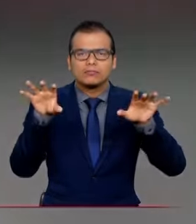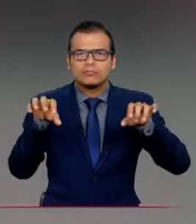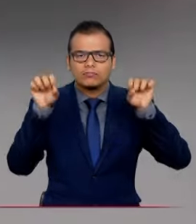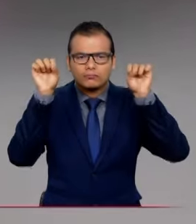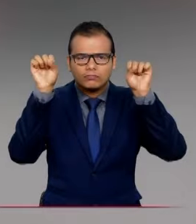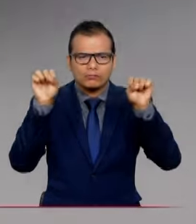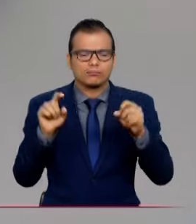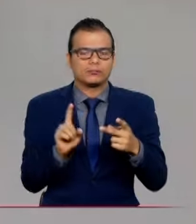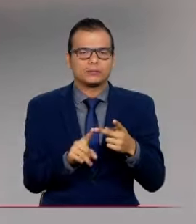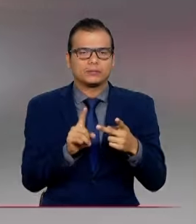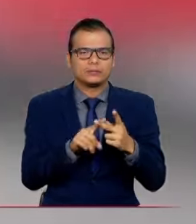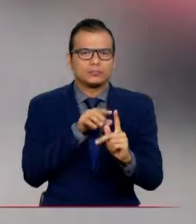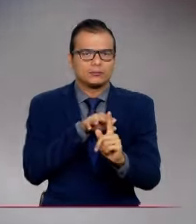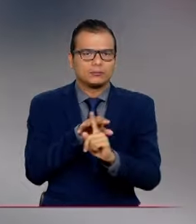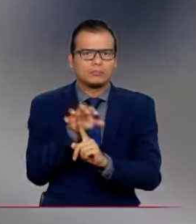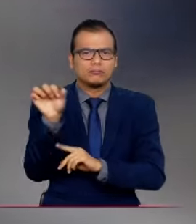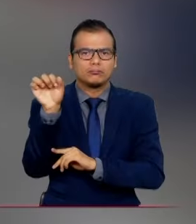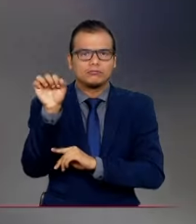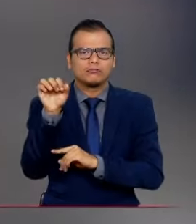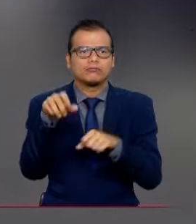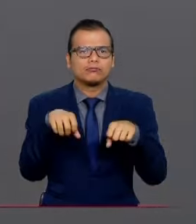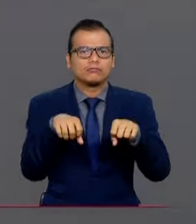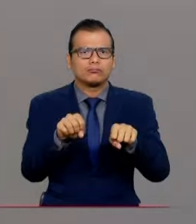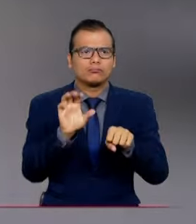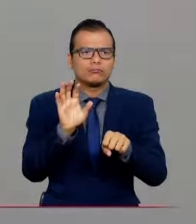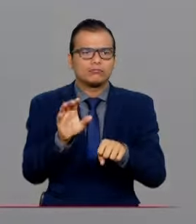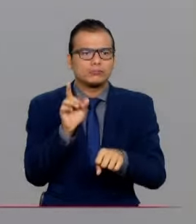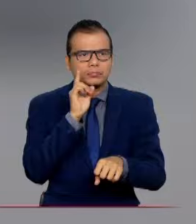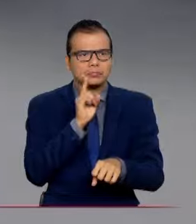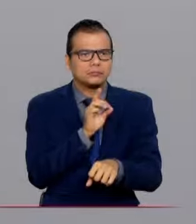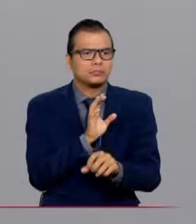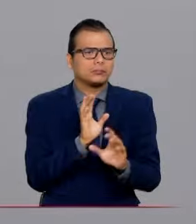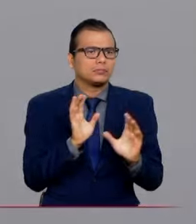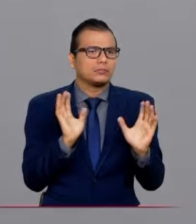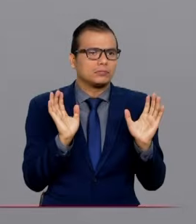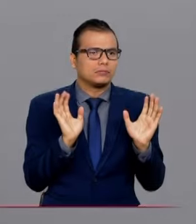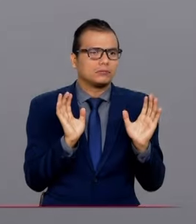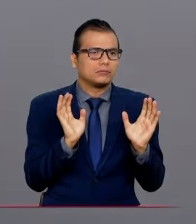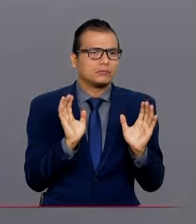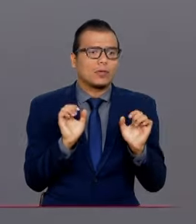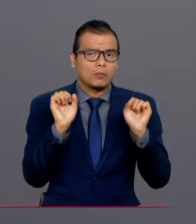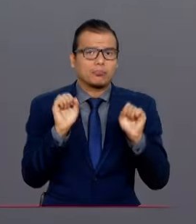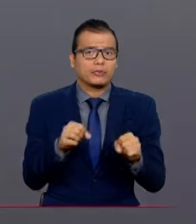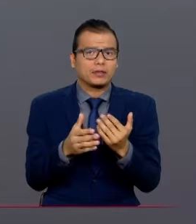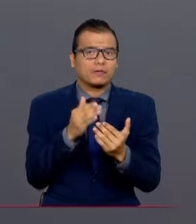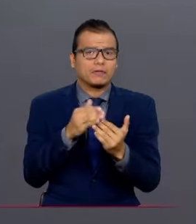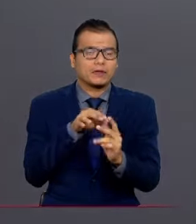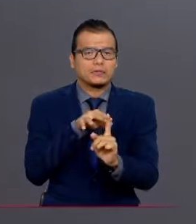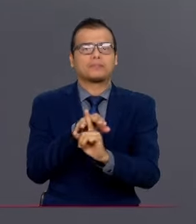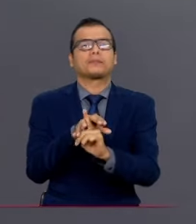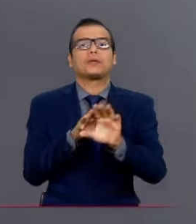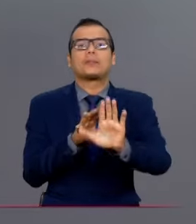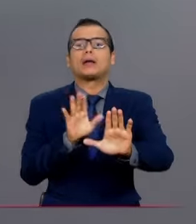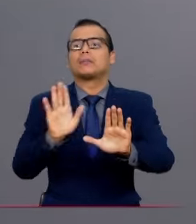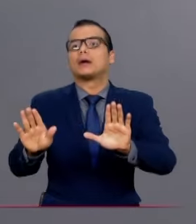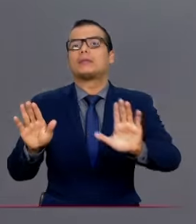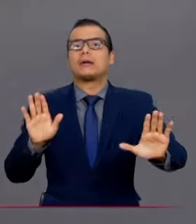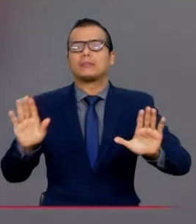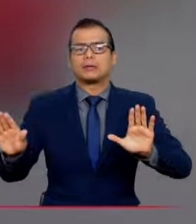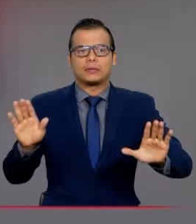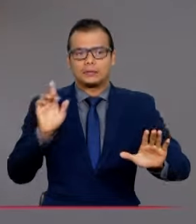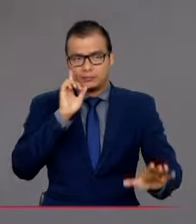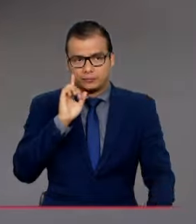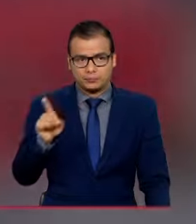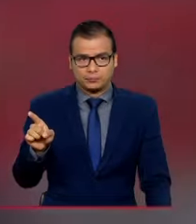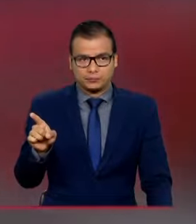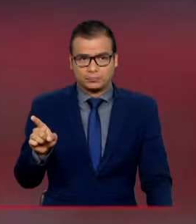al servicio particular y aquí en la mitad salen a hacerse atropellar allá a la mitad de la calle para poder parar un campero. Mírenlo,